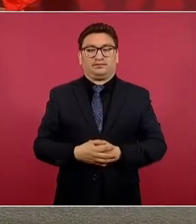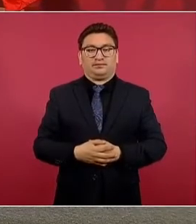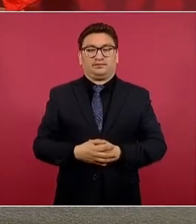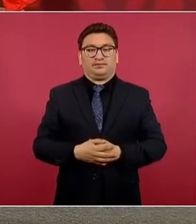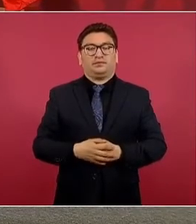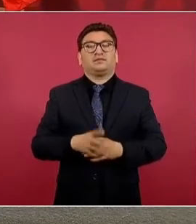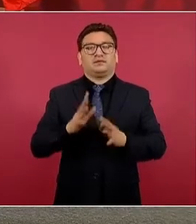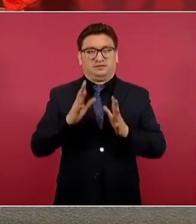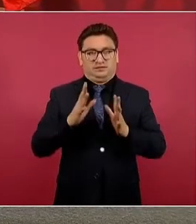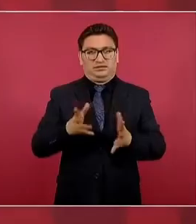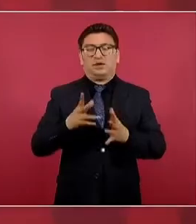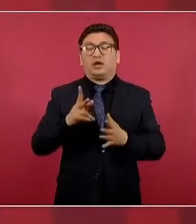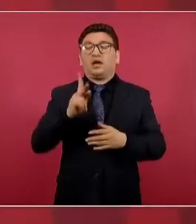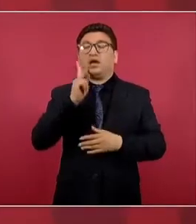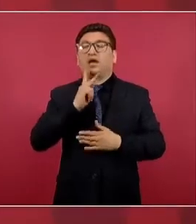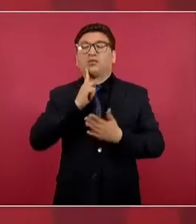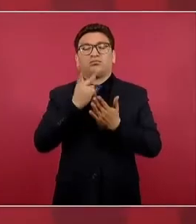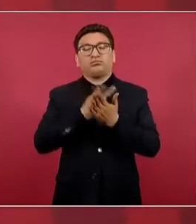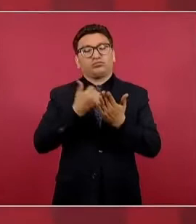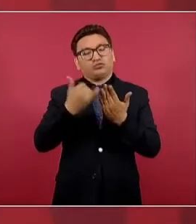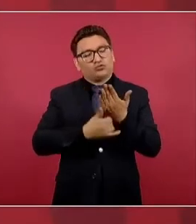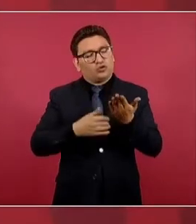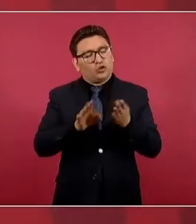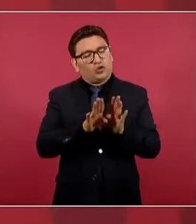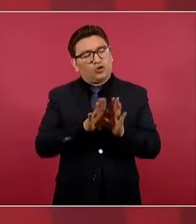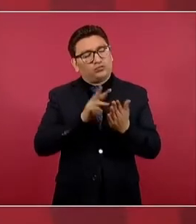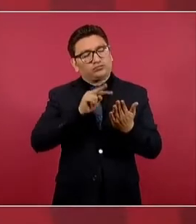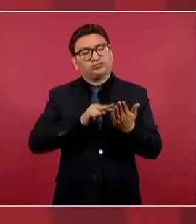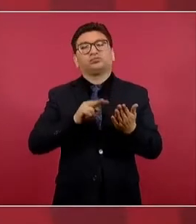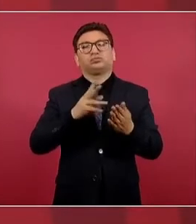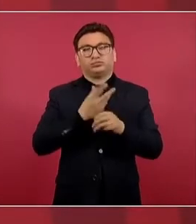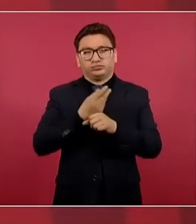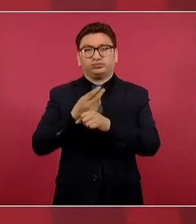Ya estamos viendo el proyecto.